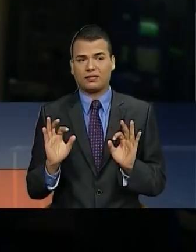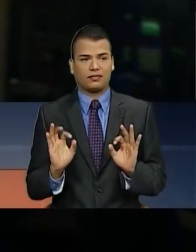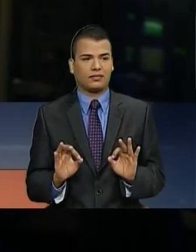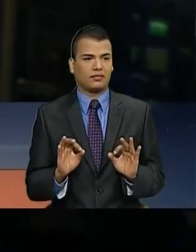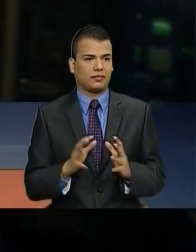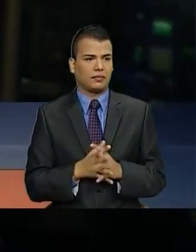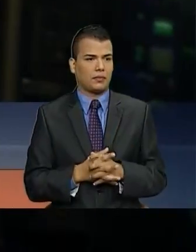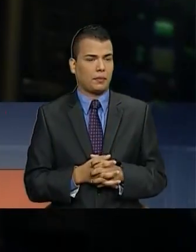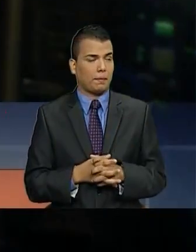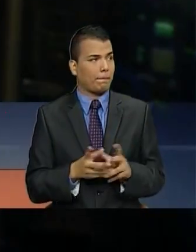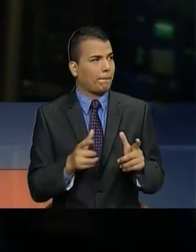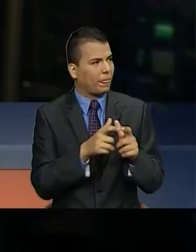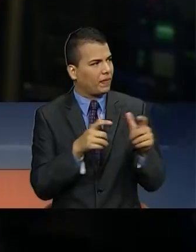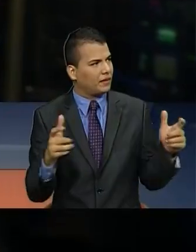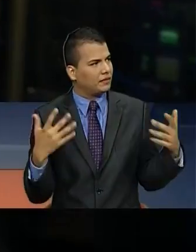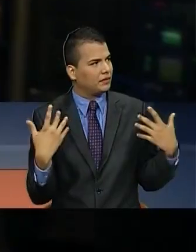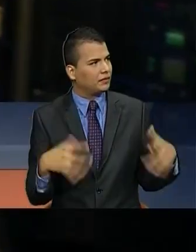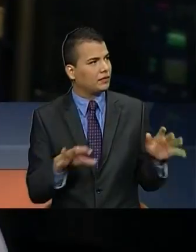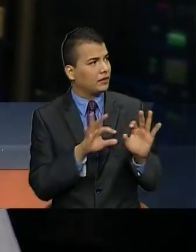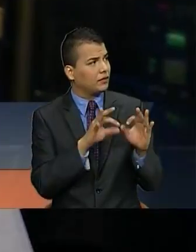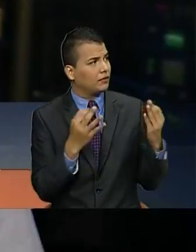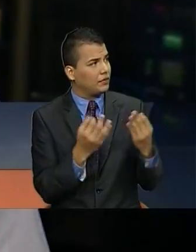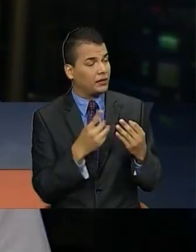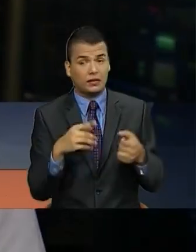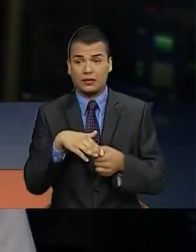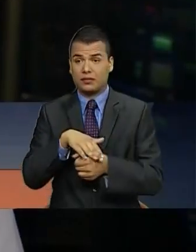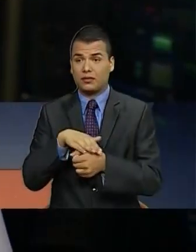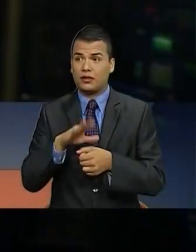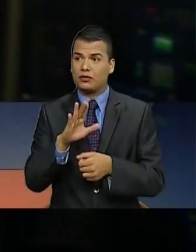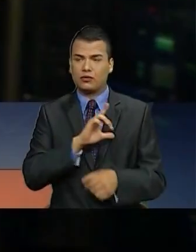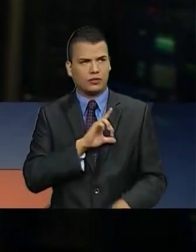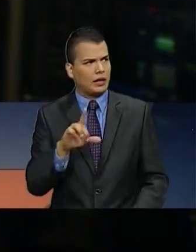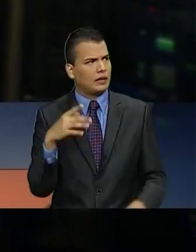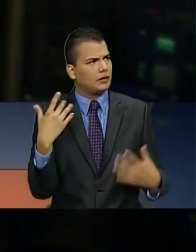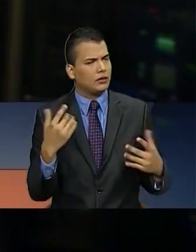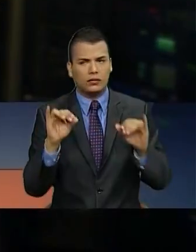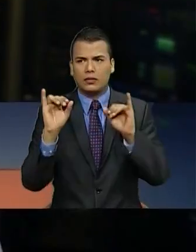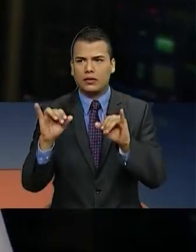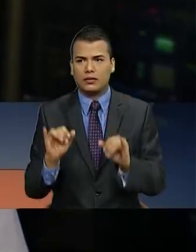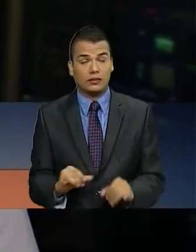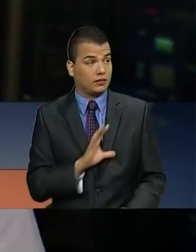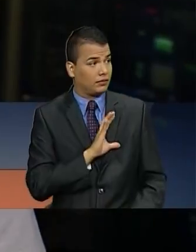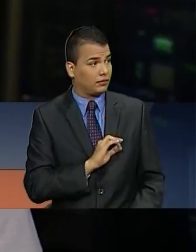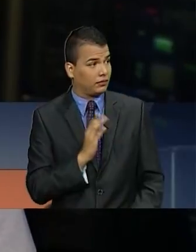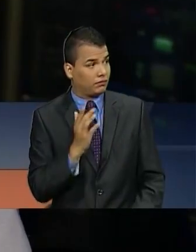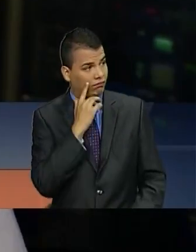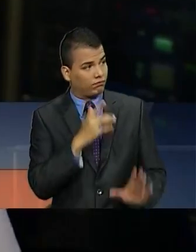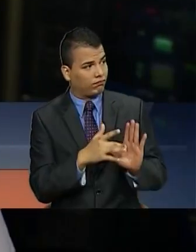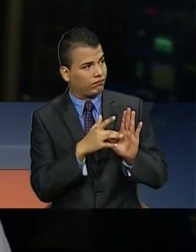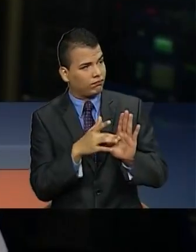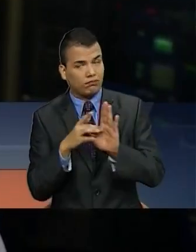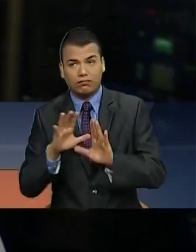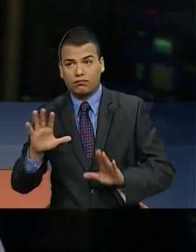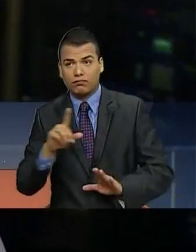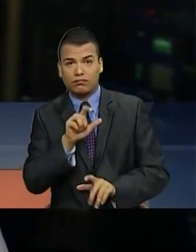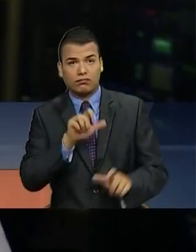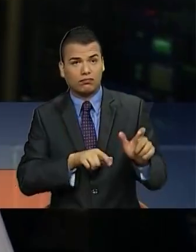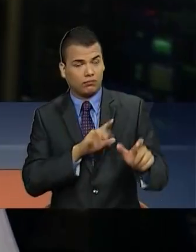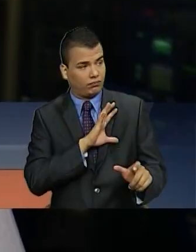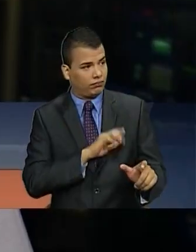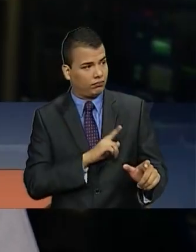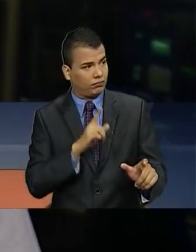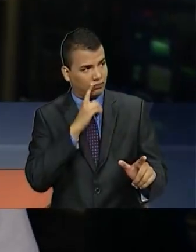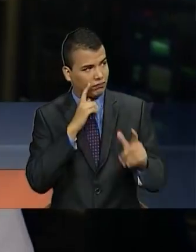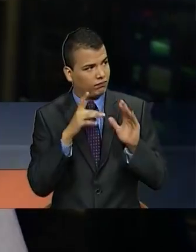Jason, se crece la familia y en el barrio, pues, el liderazgo y en Cali, porque usted es un ejemplo para todos los caleños y desde